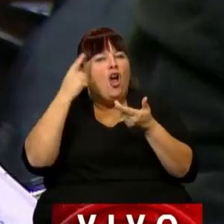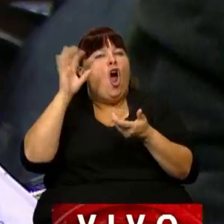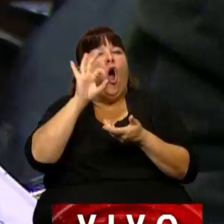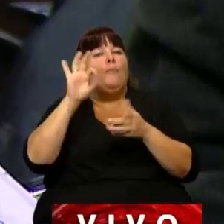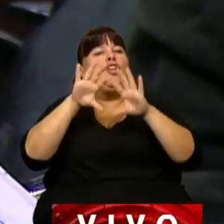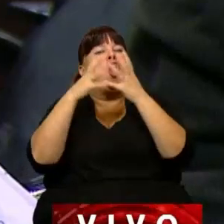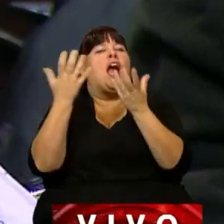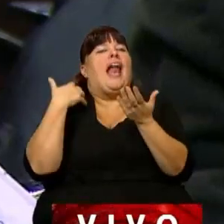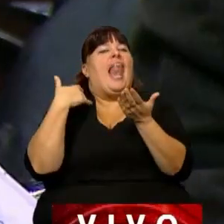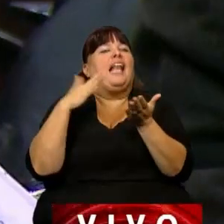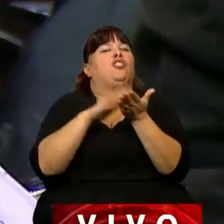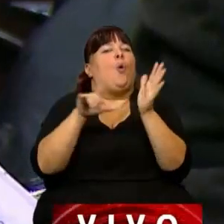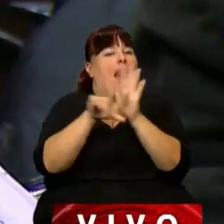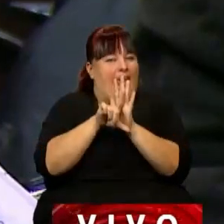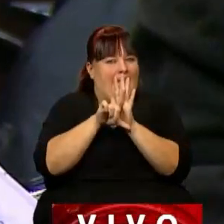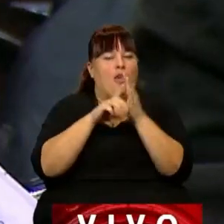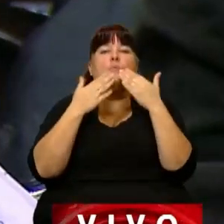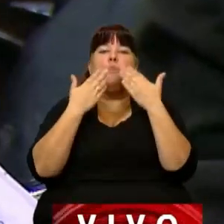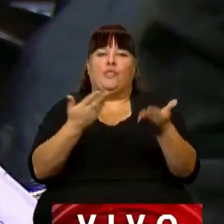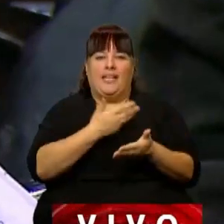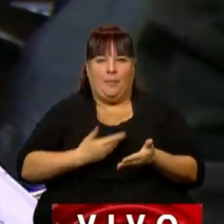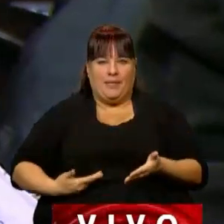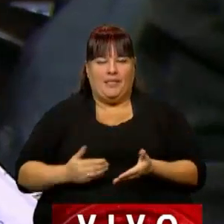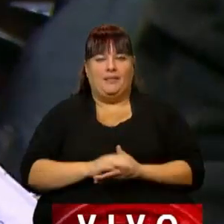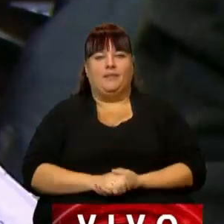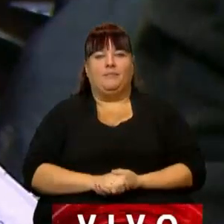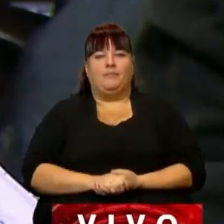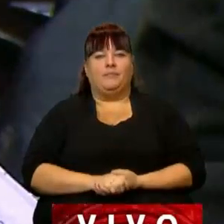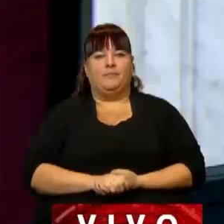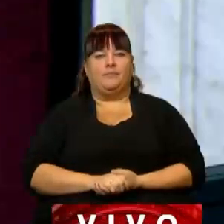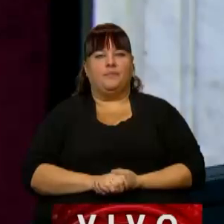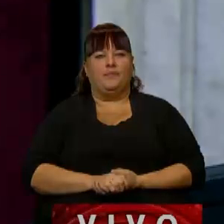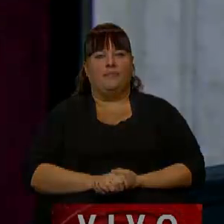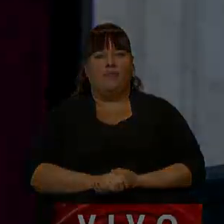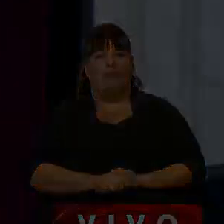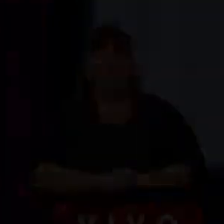visión global de la ley. Muchas gracias, presidente. Gracias, diputada.